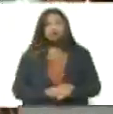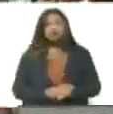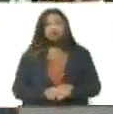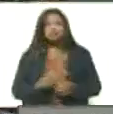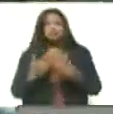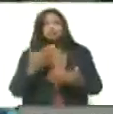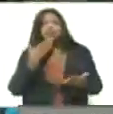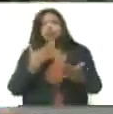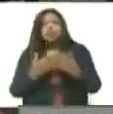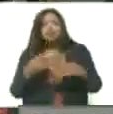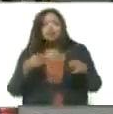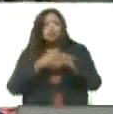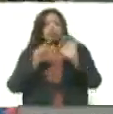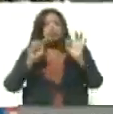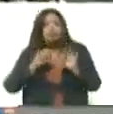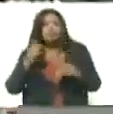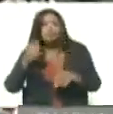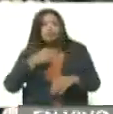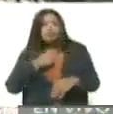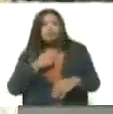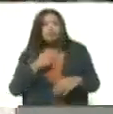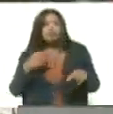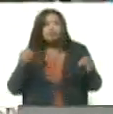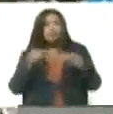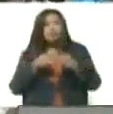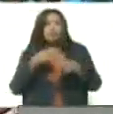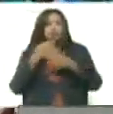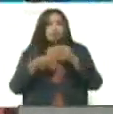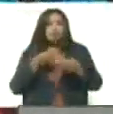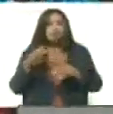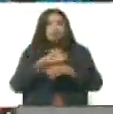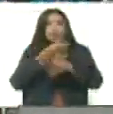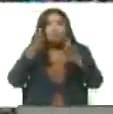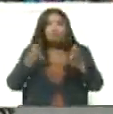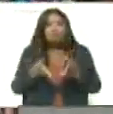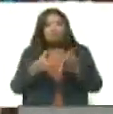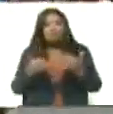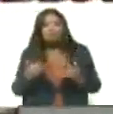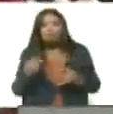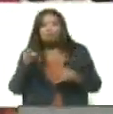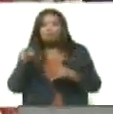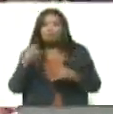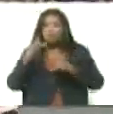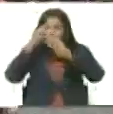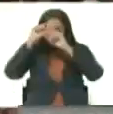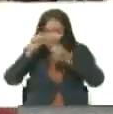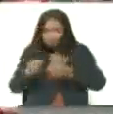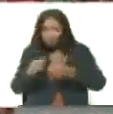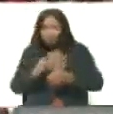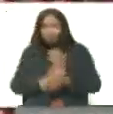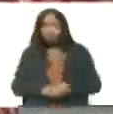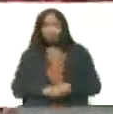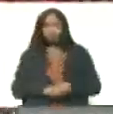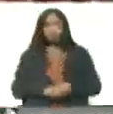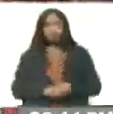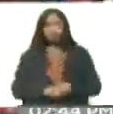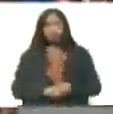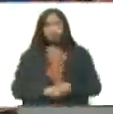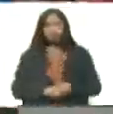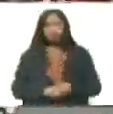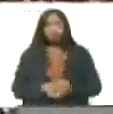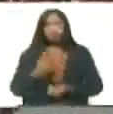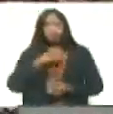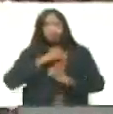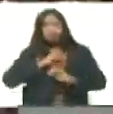Dándole las gracias porque para mí, como gobernador, ha sido un honor, es un